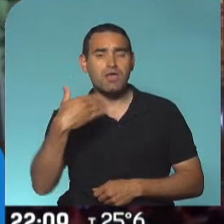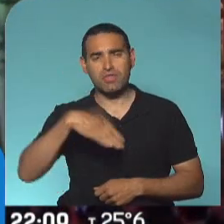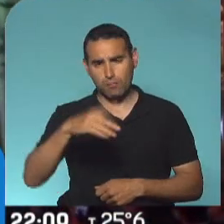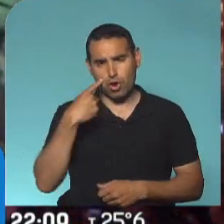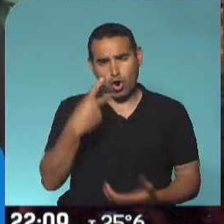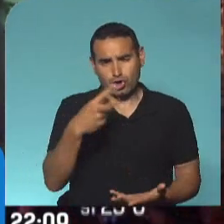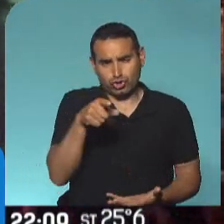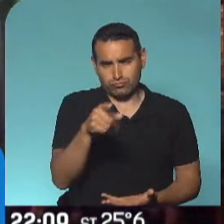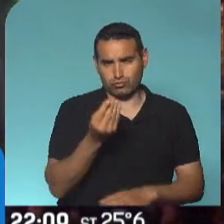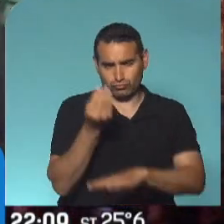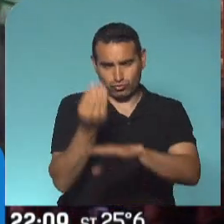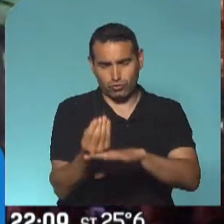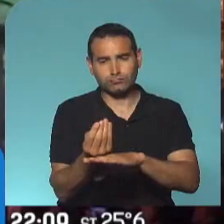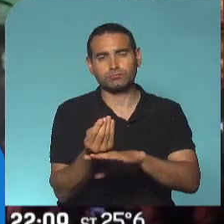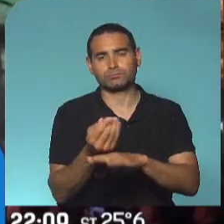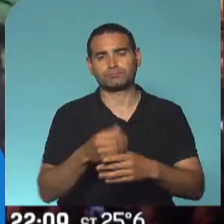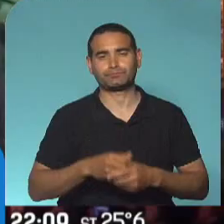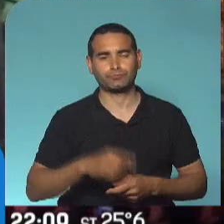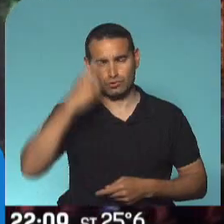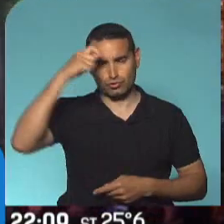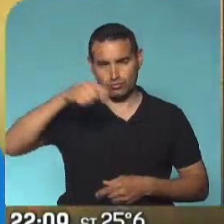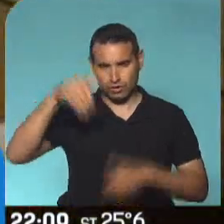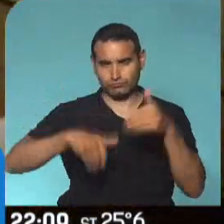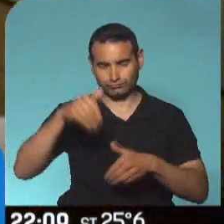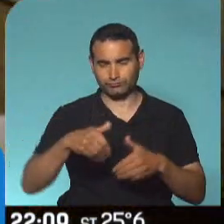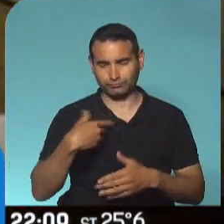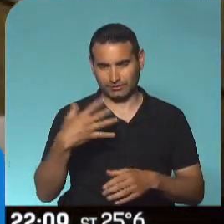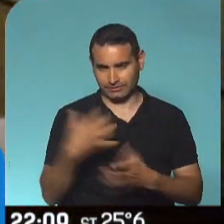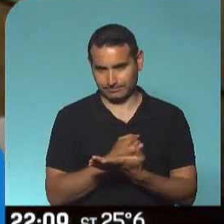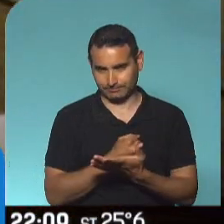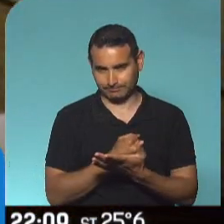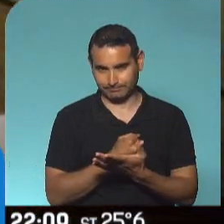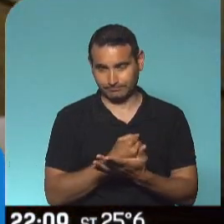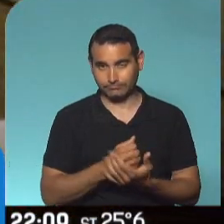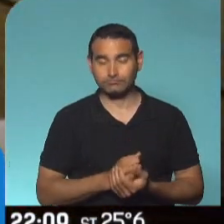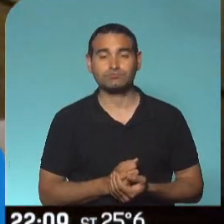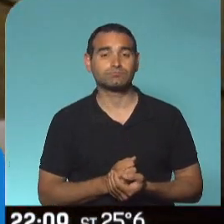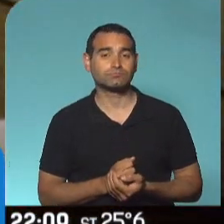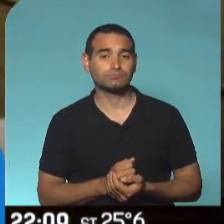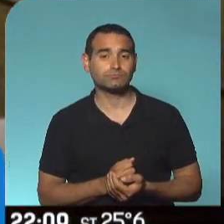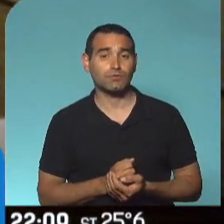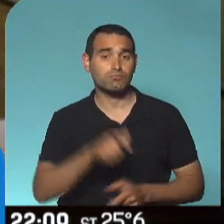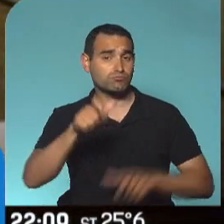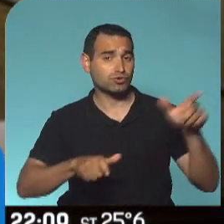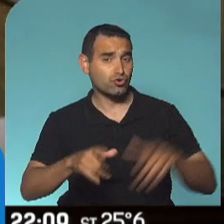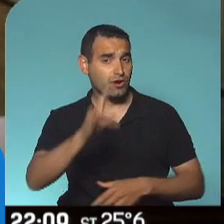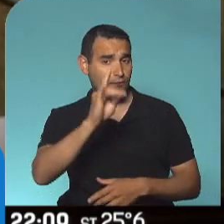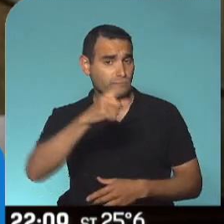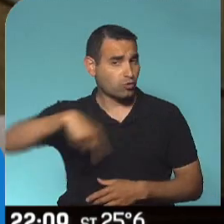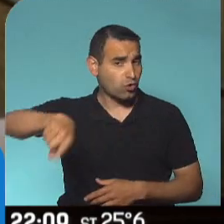reconocimiento de su investidura por parte del Tribunal Constitucional. Nos toca a todos los bolivianos una